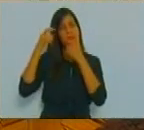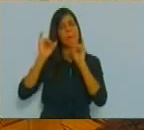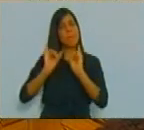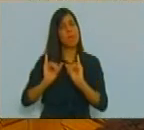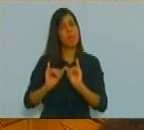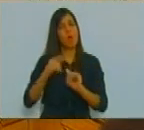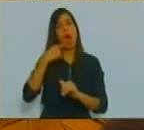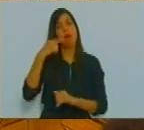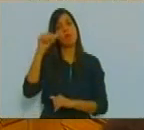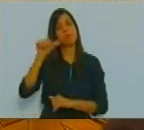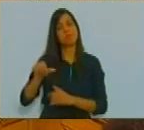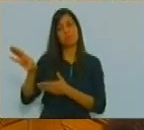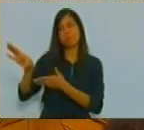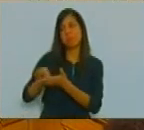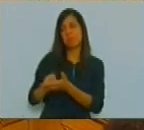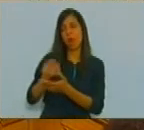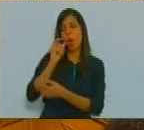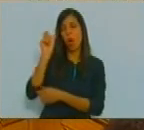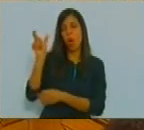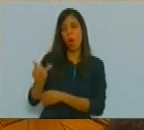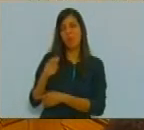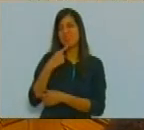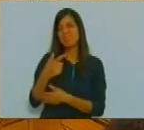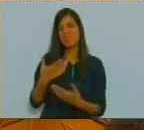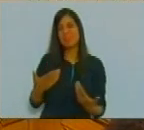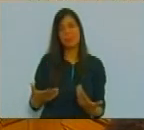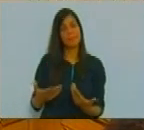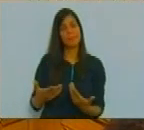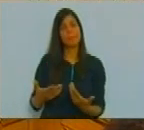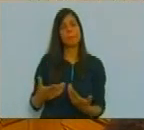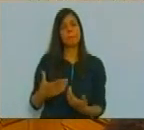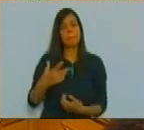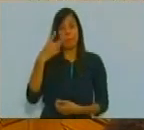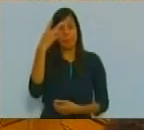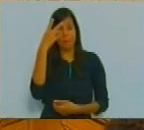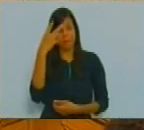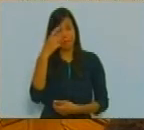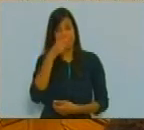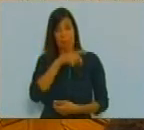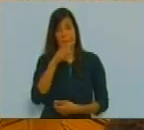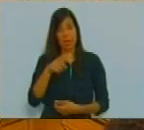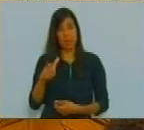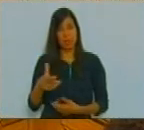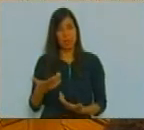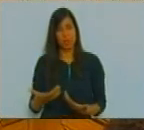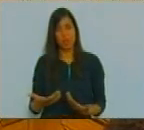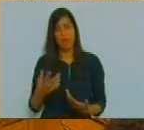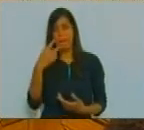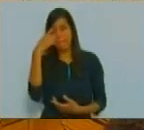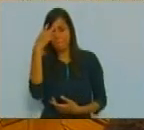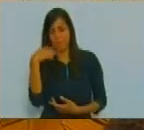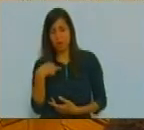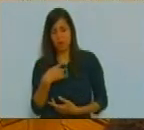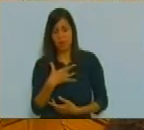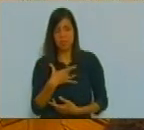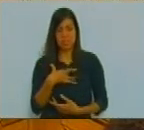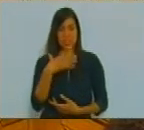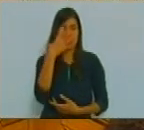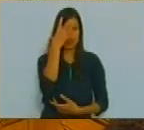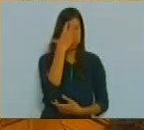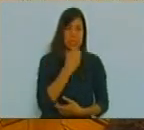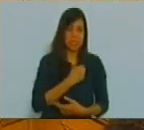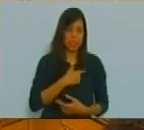a víctor hugo en los miserables cuanto triste desolado y tal vez